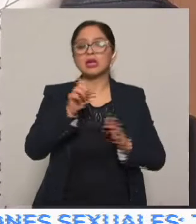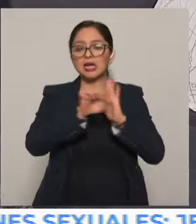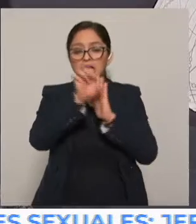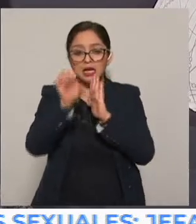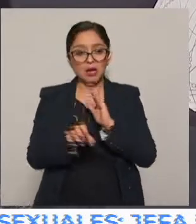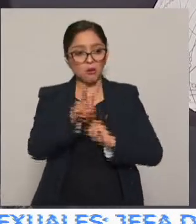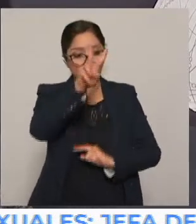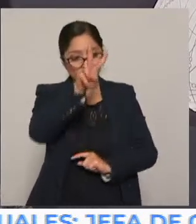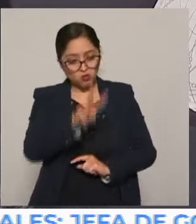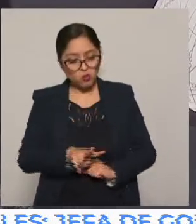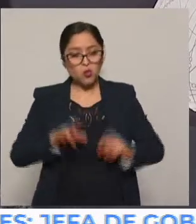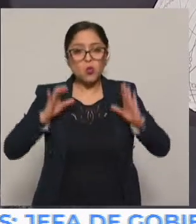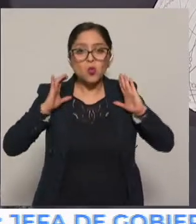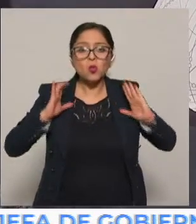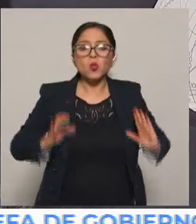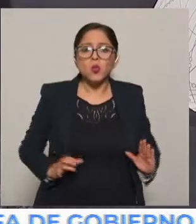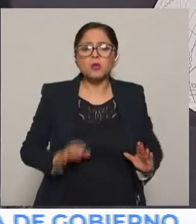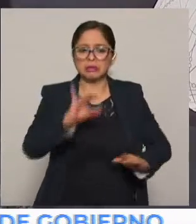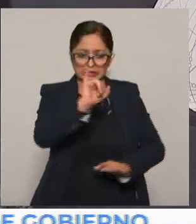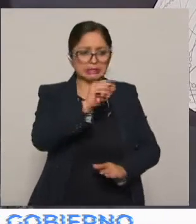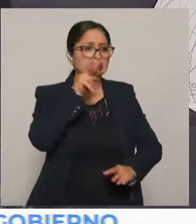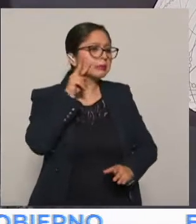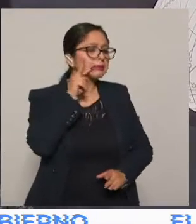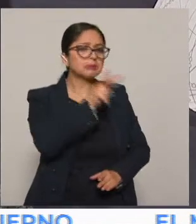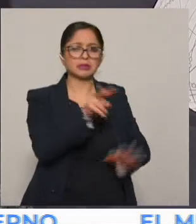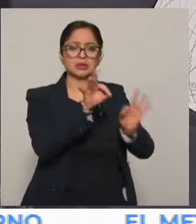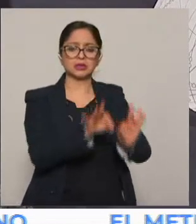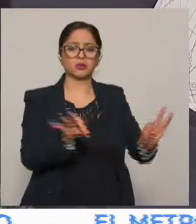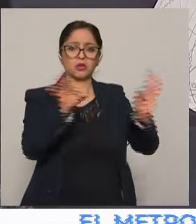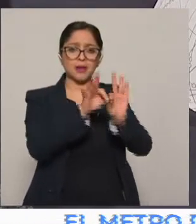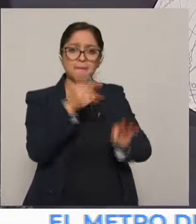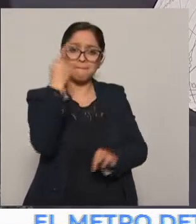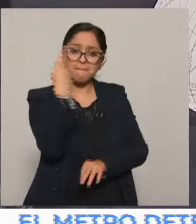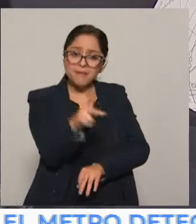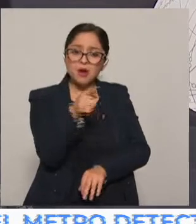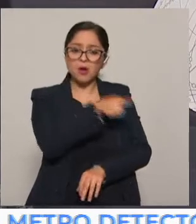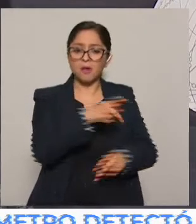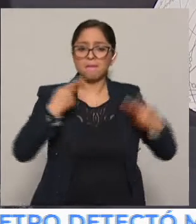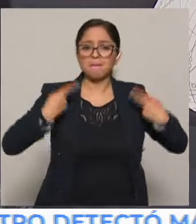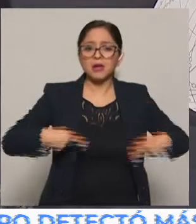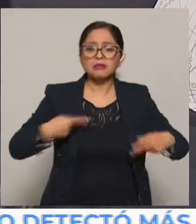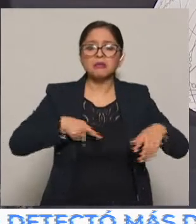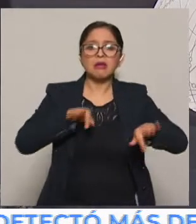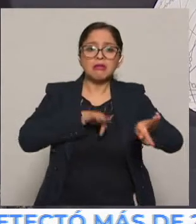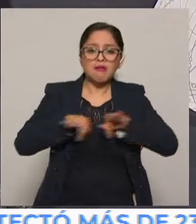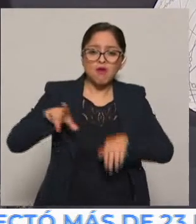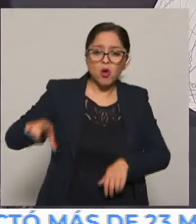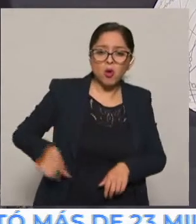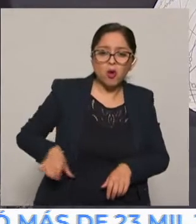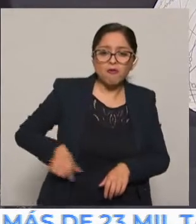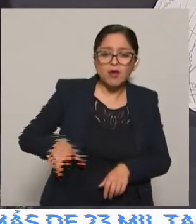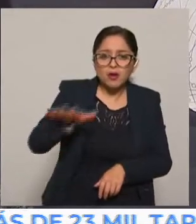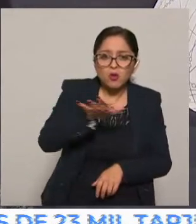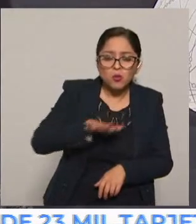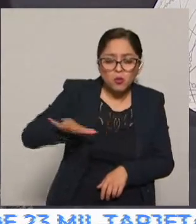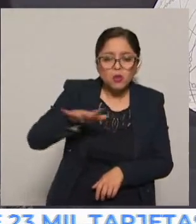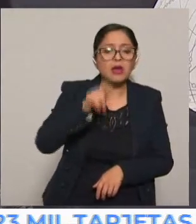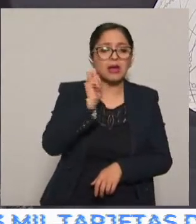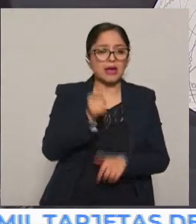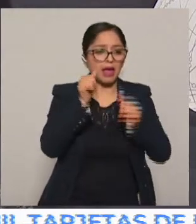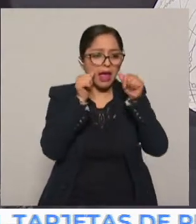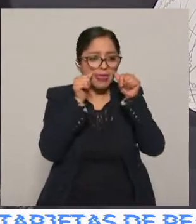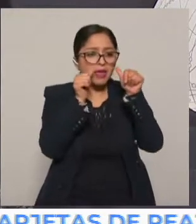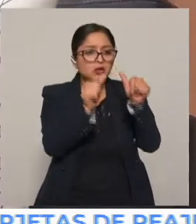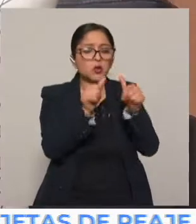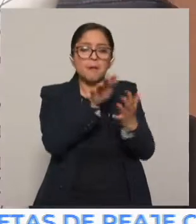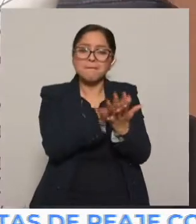muy importantes, lo importante es que las personas que están allí, los funcionarios, las funcionarias, tengan una atención con perspectiva de género y